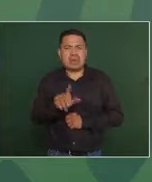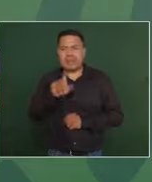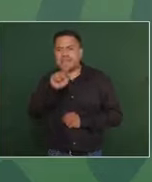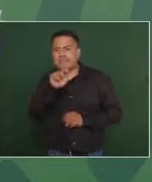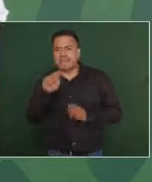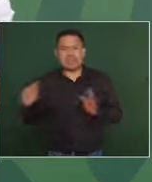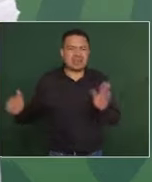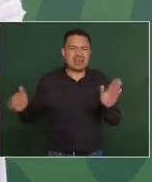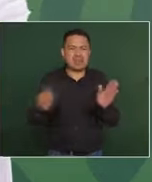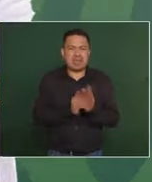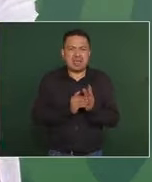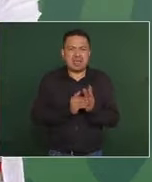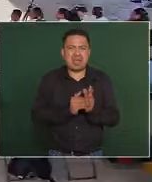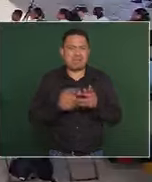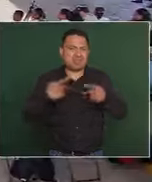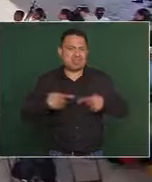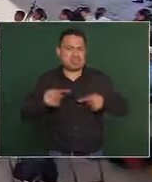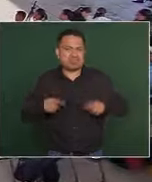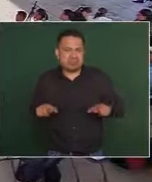elementos,